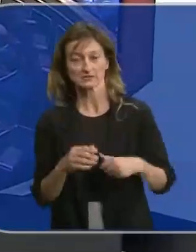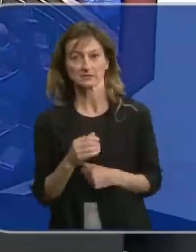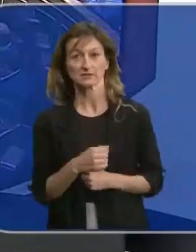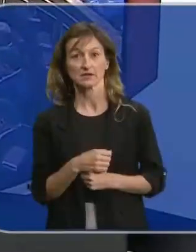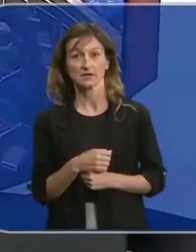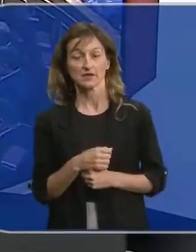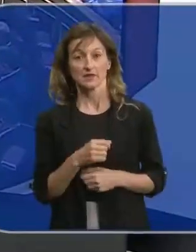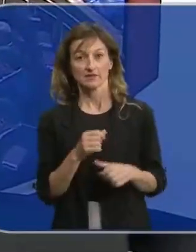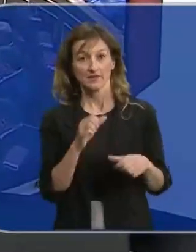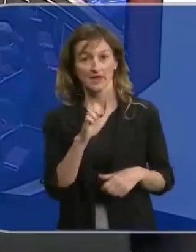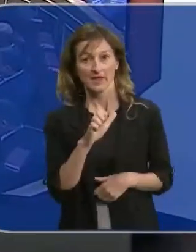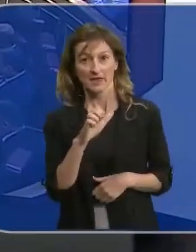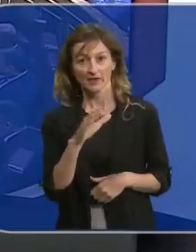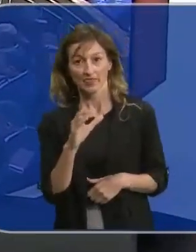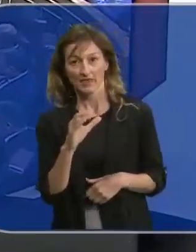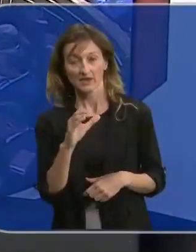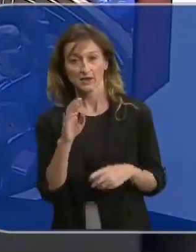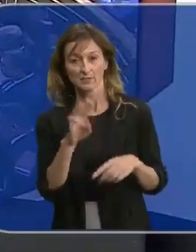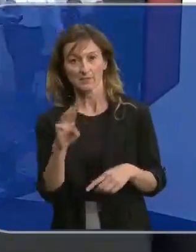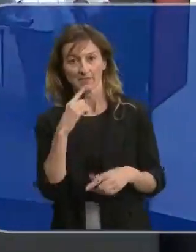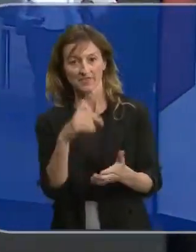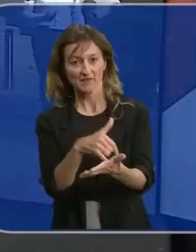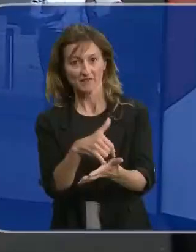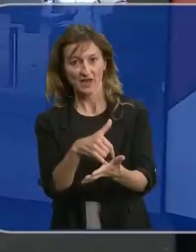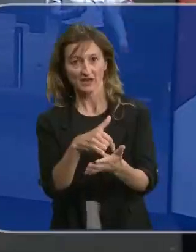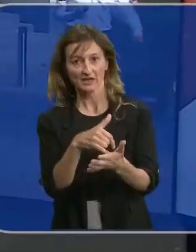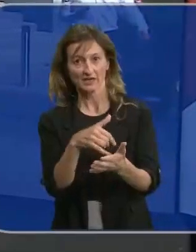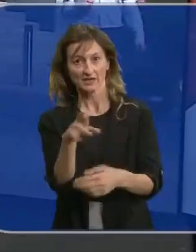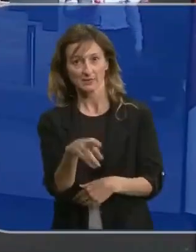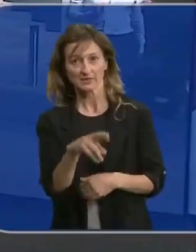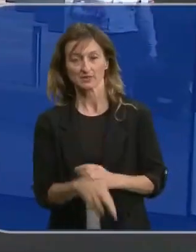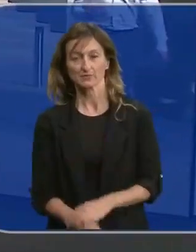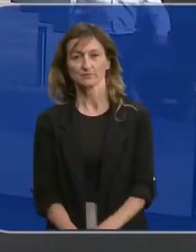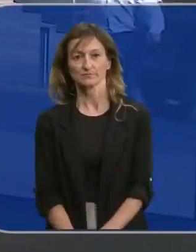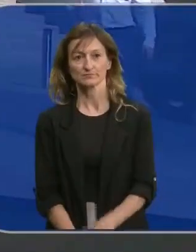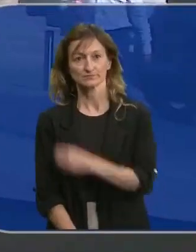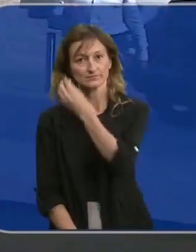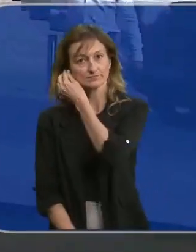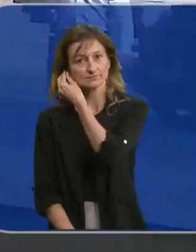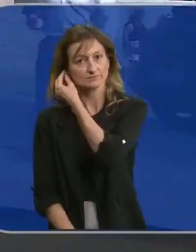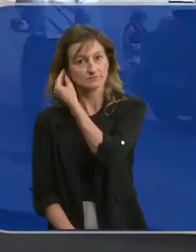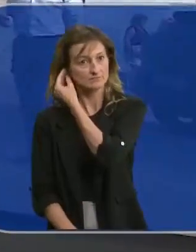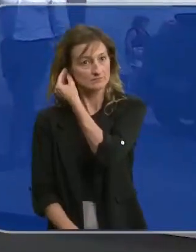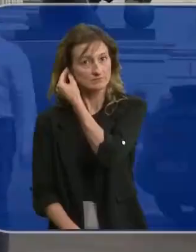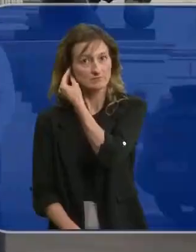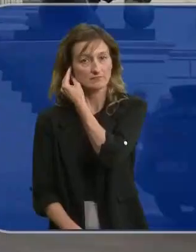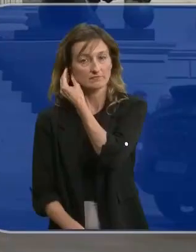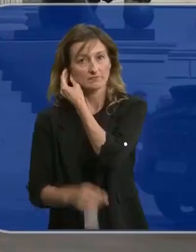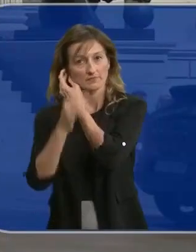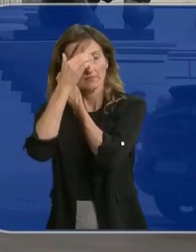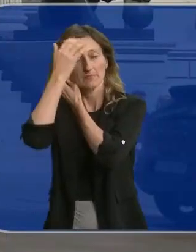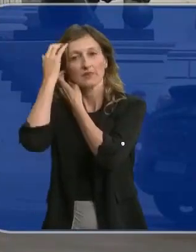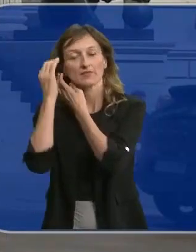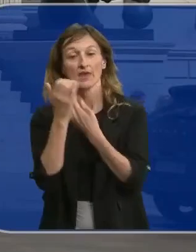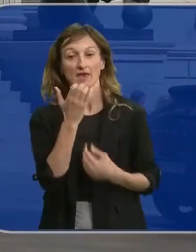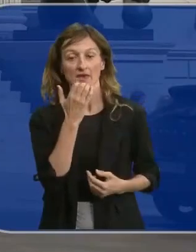en el pleno tanto esquerra como el PP le han recordado su fragilidad Andrea altelar rea sí le han puesto